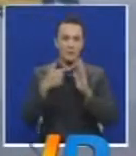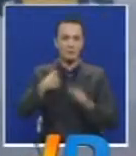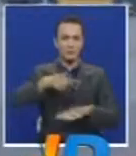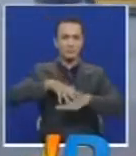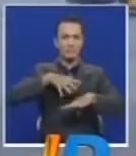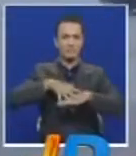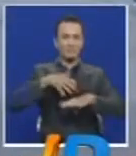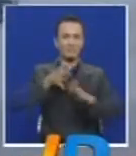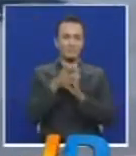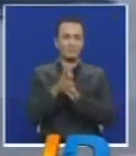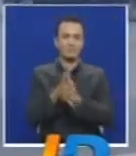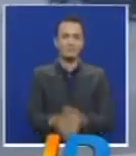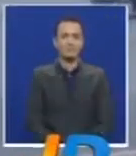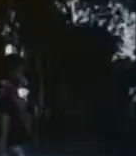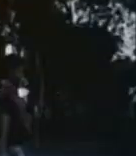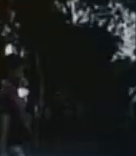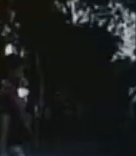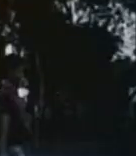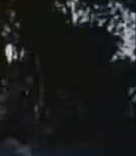España, después de comerciales.